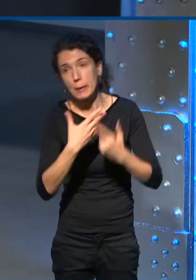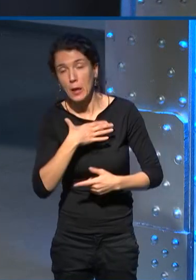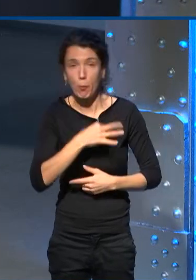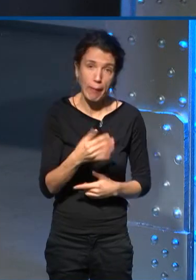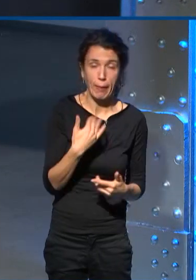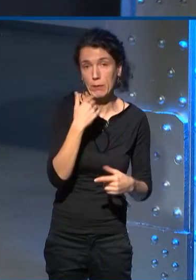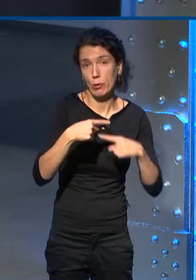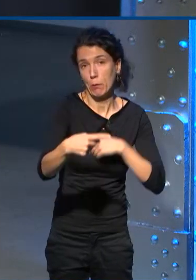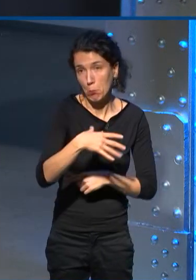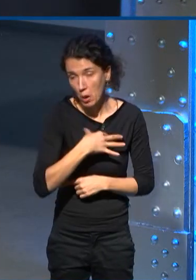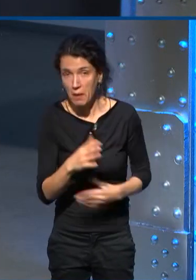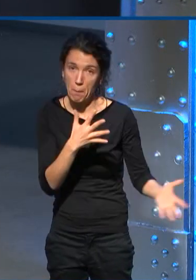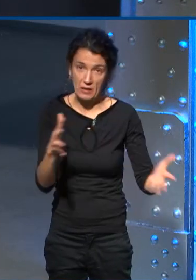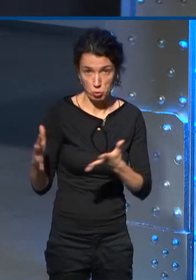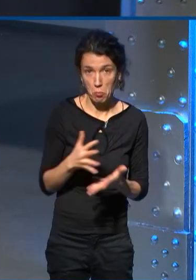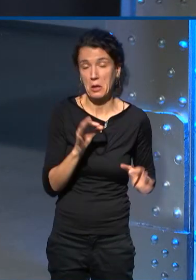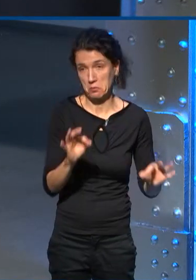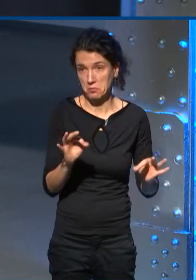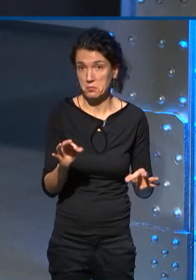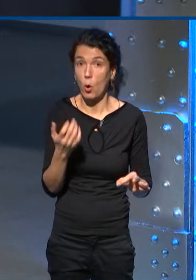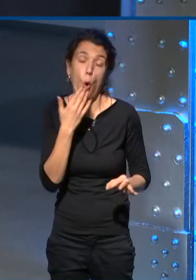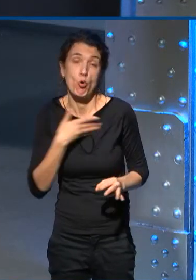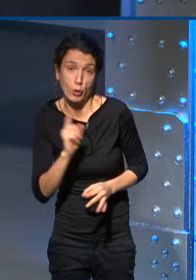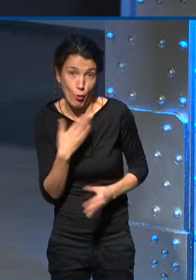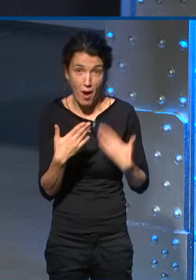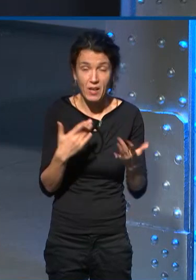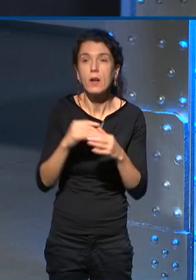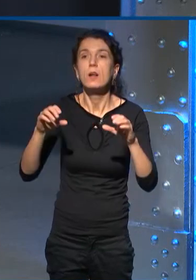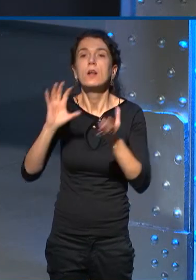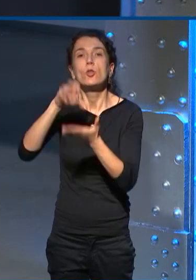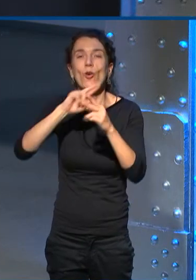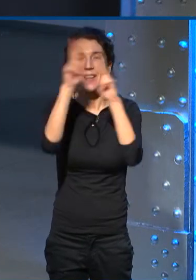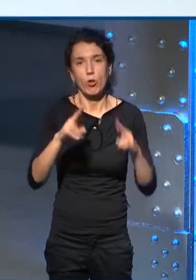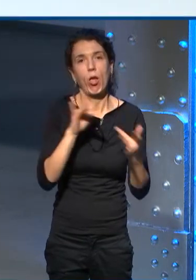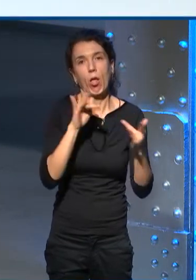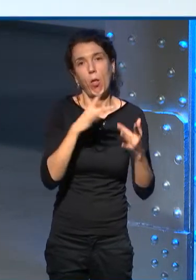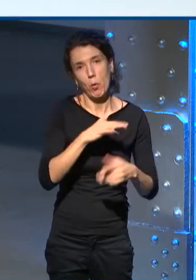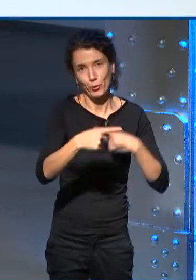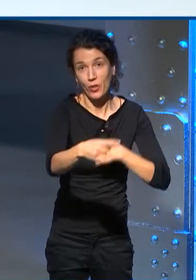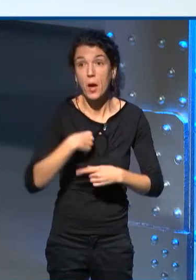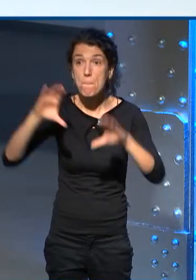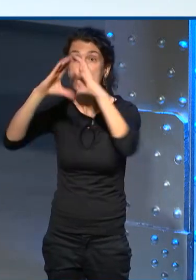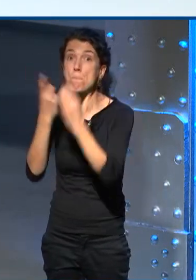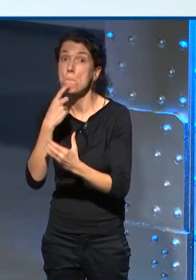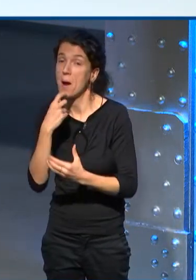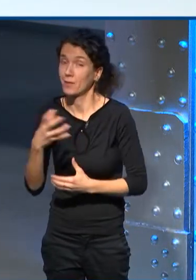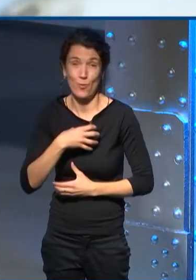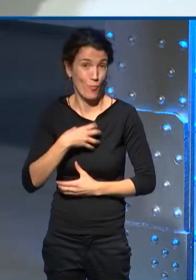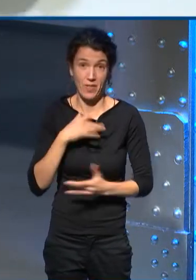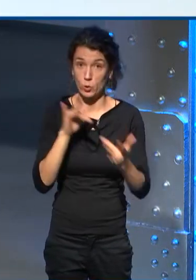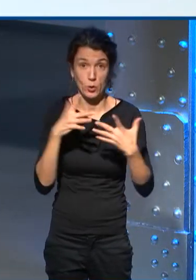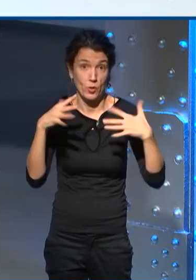casa, pues dices, no, hoy no quiero hablar, ¿no? En la Estación Internacional les toca todos los días. Pero en Marte no, en Marte lo